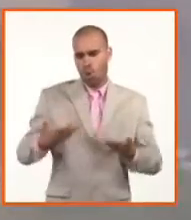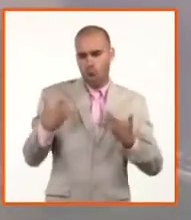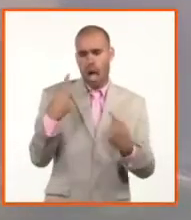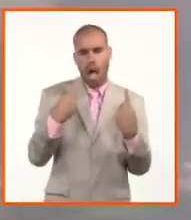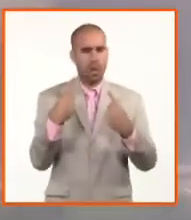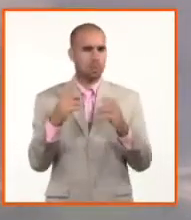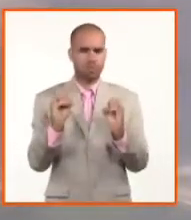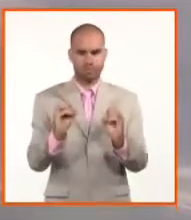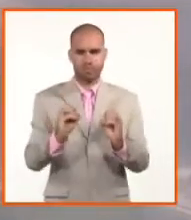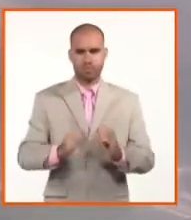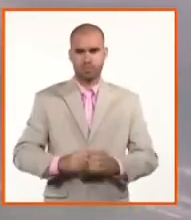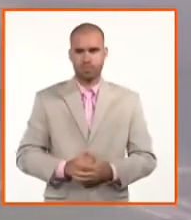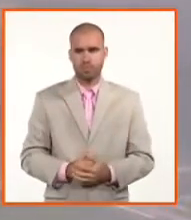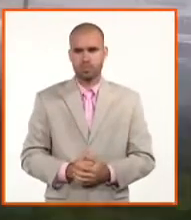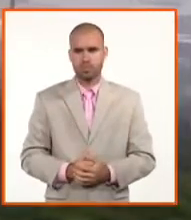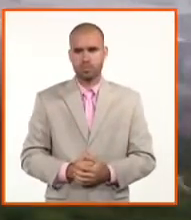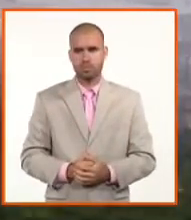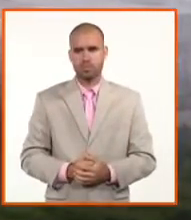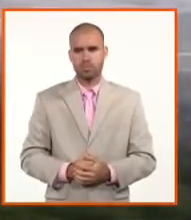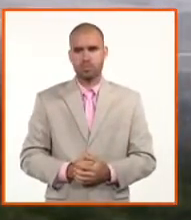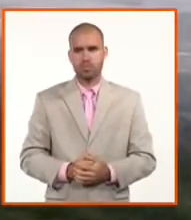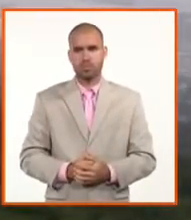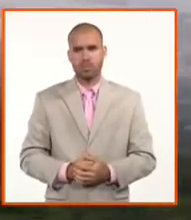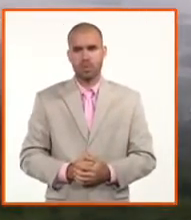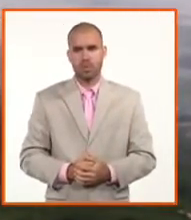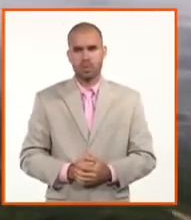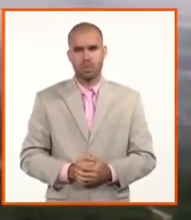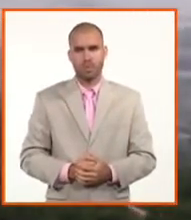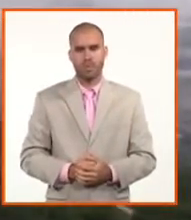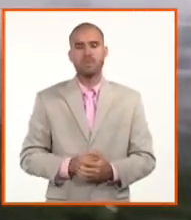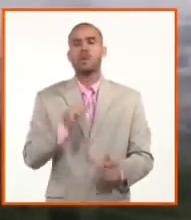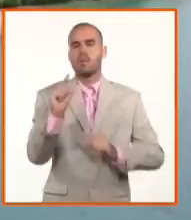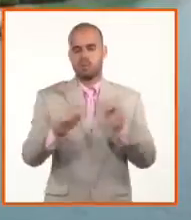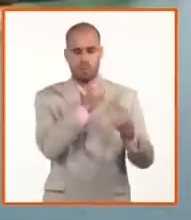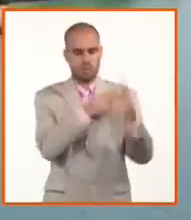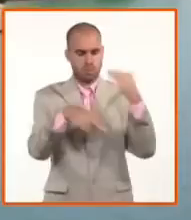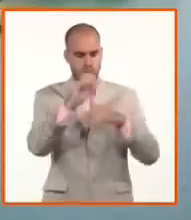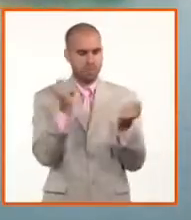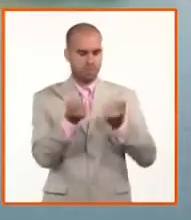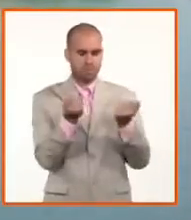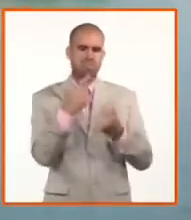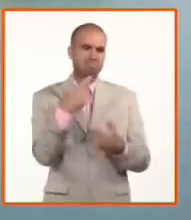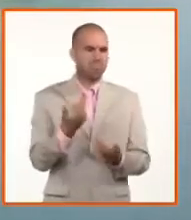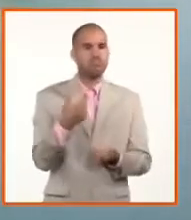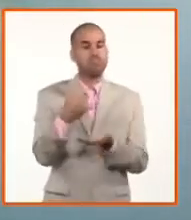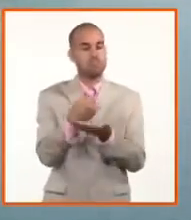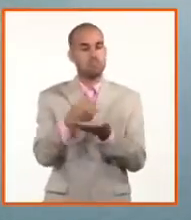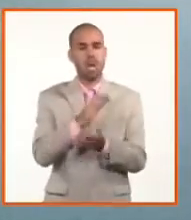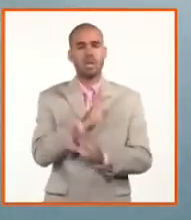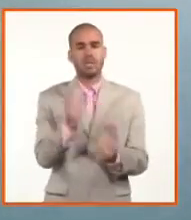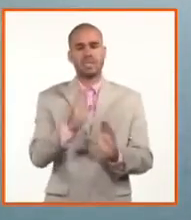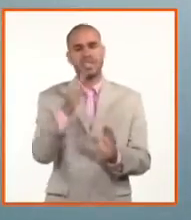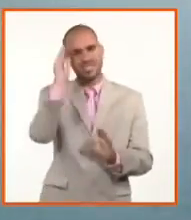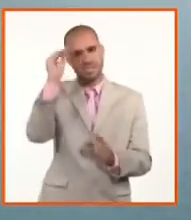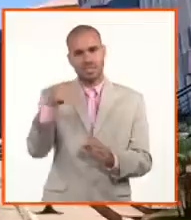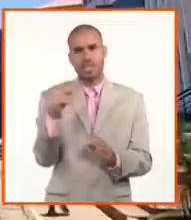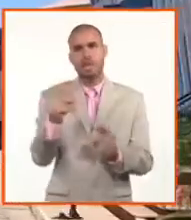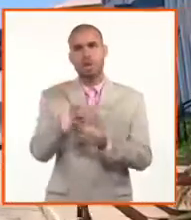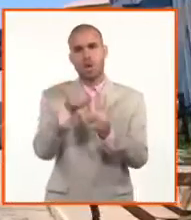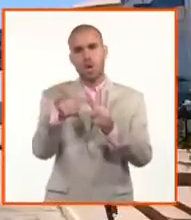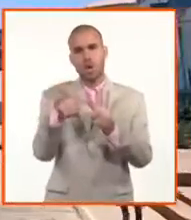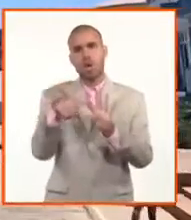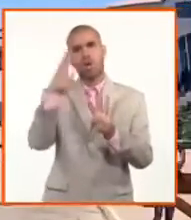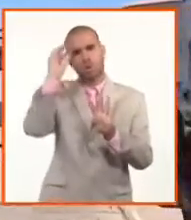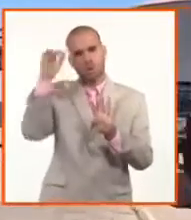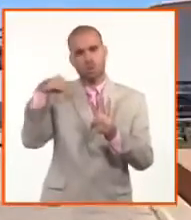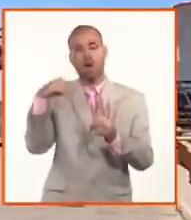Elba Rosa Montoya, mientras el Ministerio de Transporte informó que este miércoles se operaron 4 nuevas aeronaves, 3 de México y una de